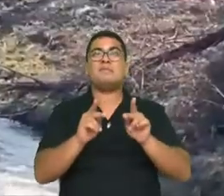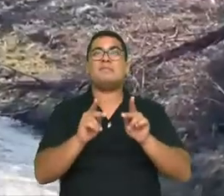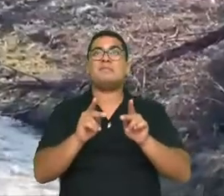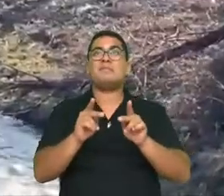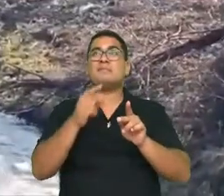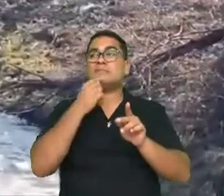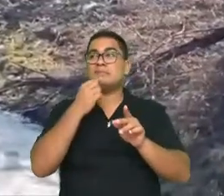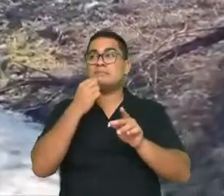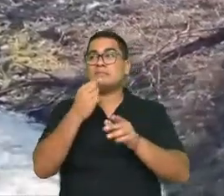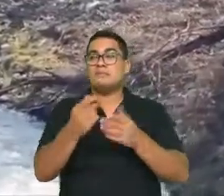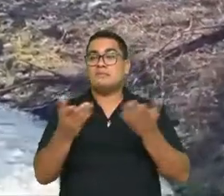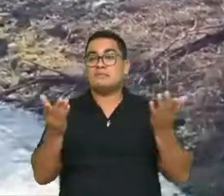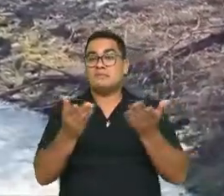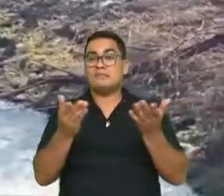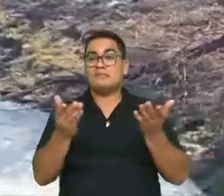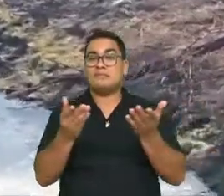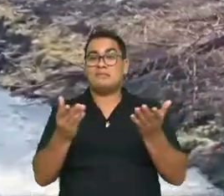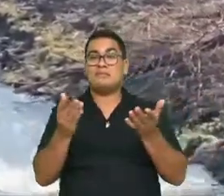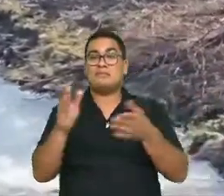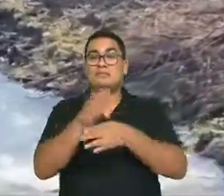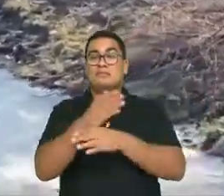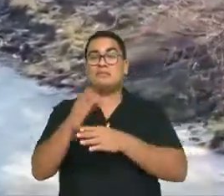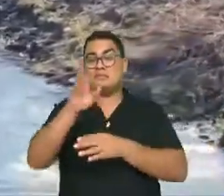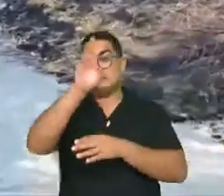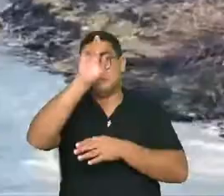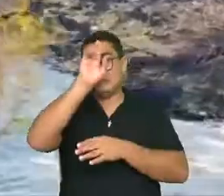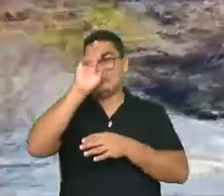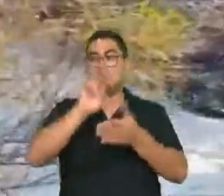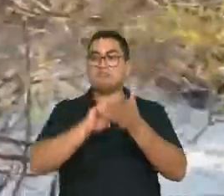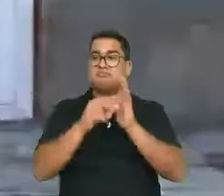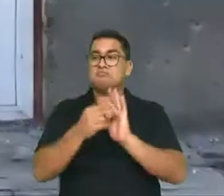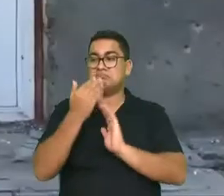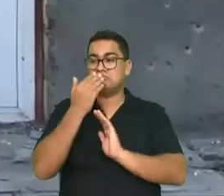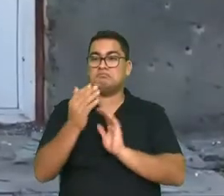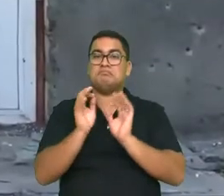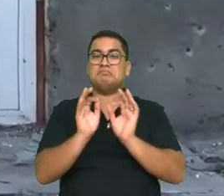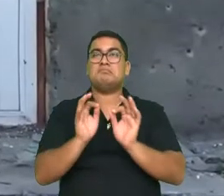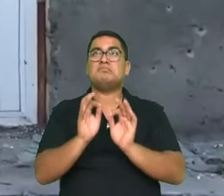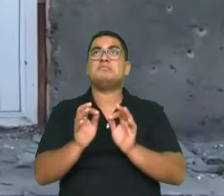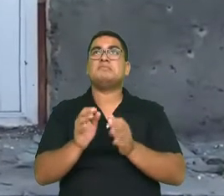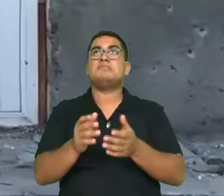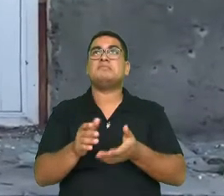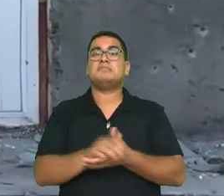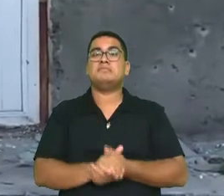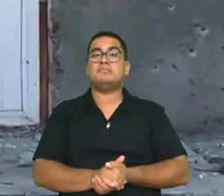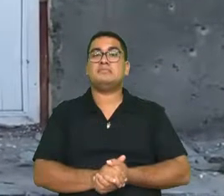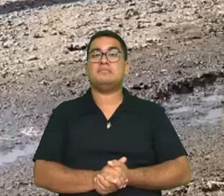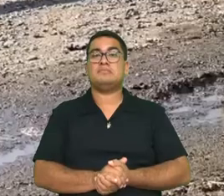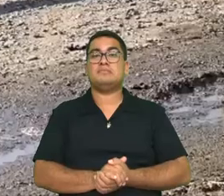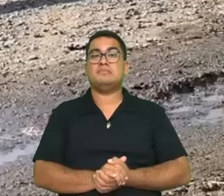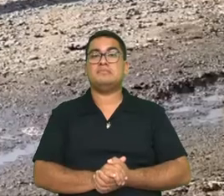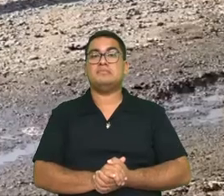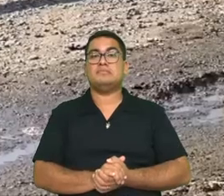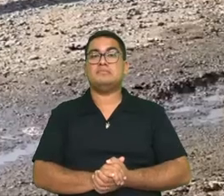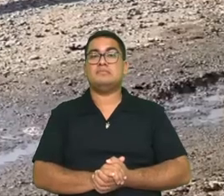con buenos ojos la presencia de los rusos. Son muy agradables, aseguró la población.